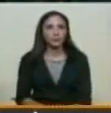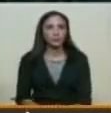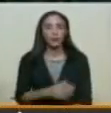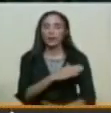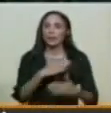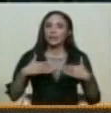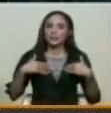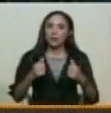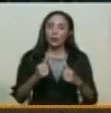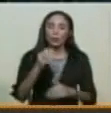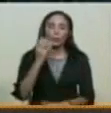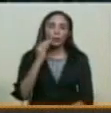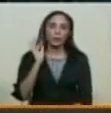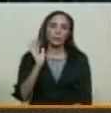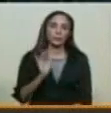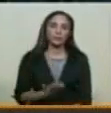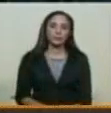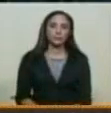salud, la